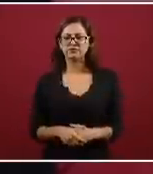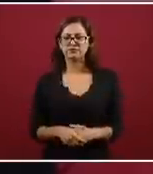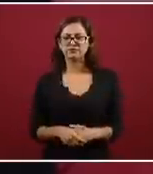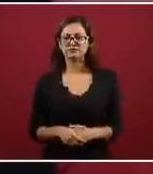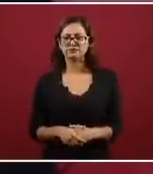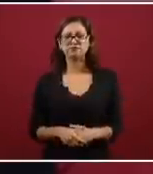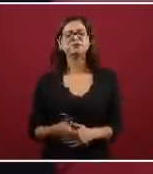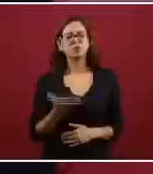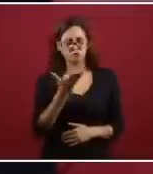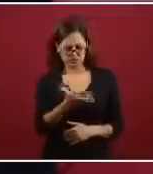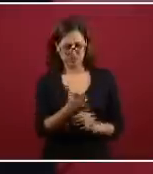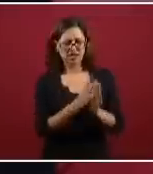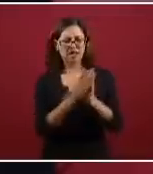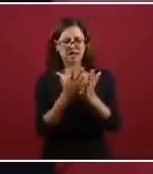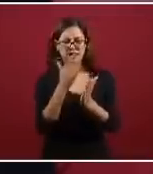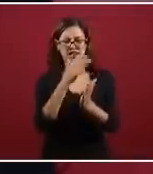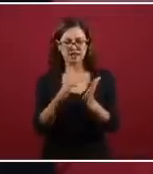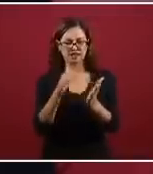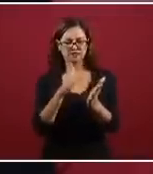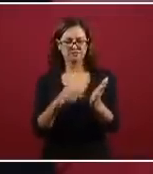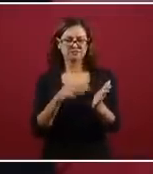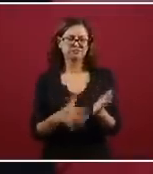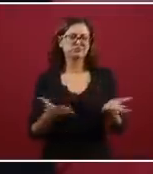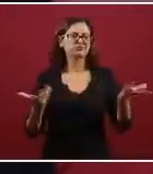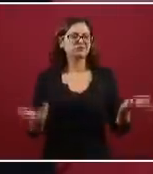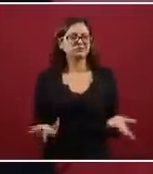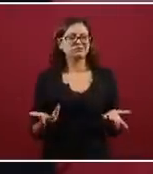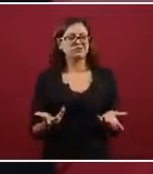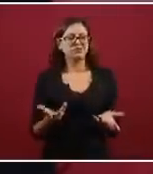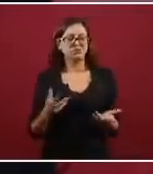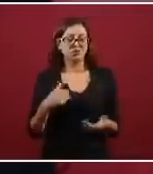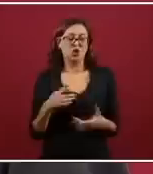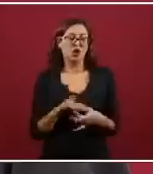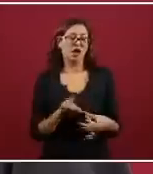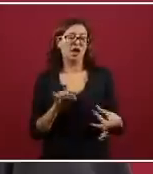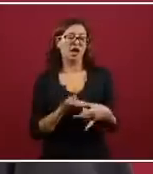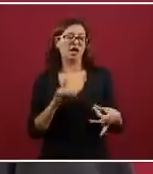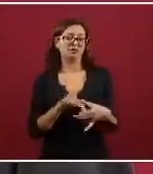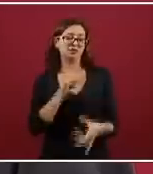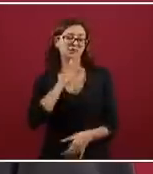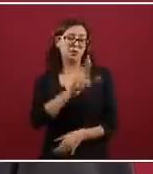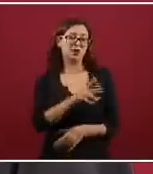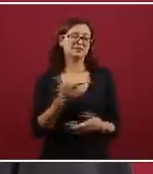Lea usted el libro, porque si no le adelanto yo los resultados.